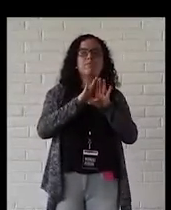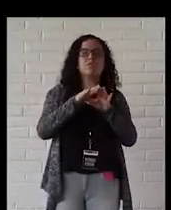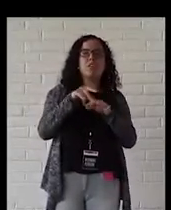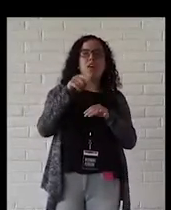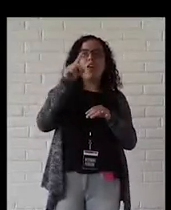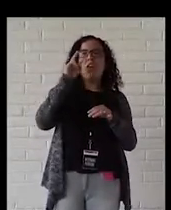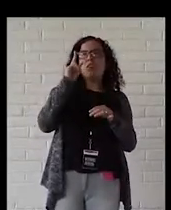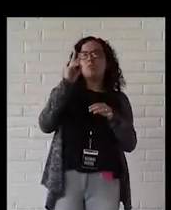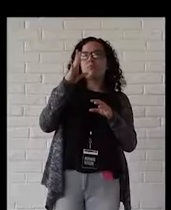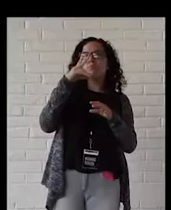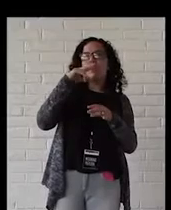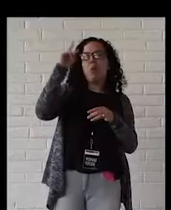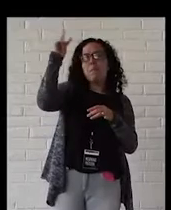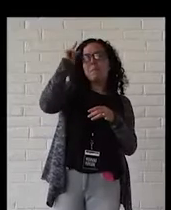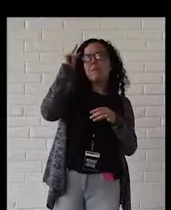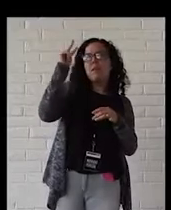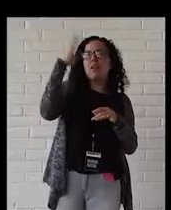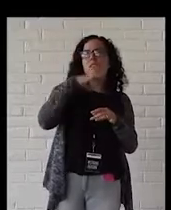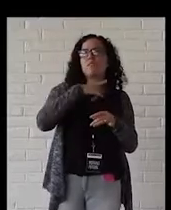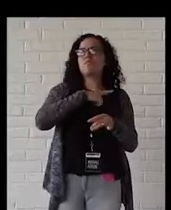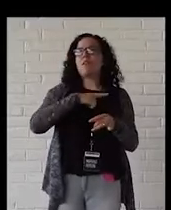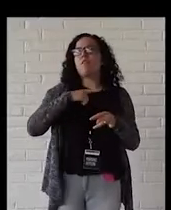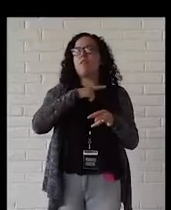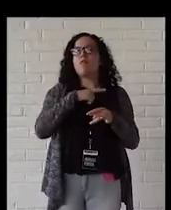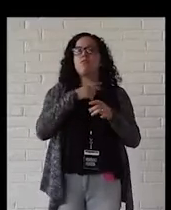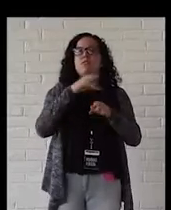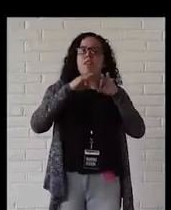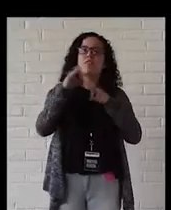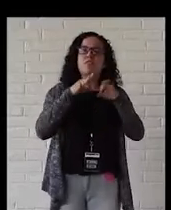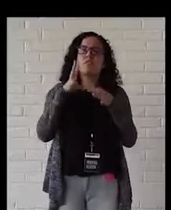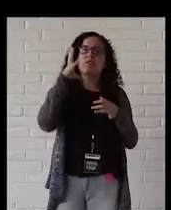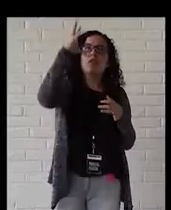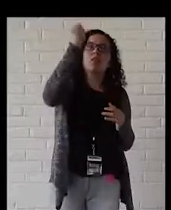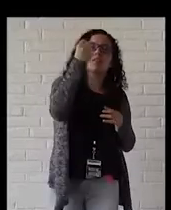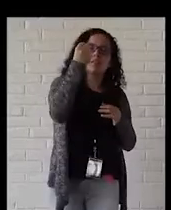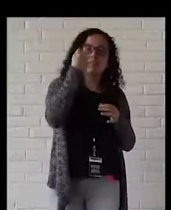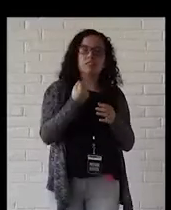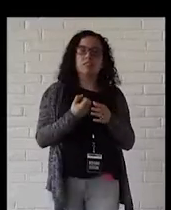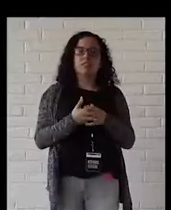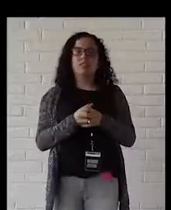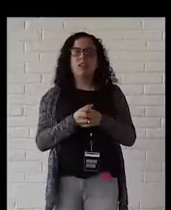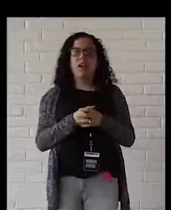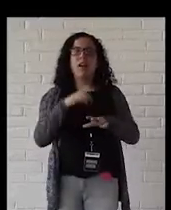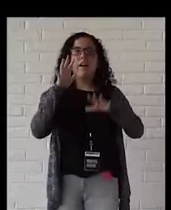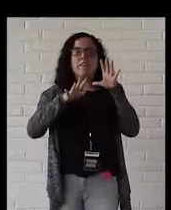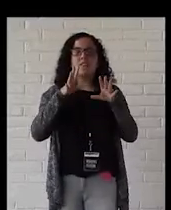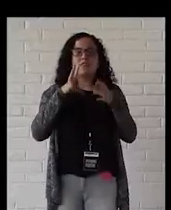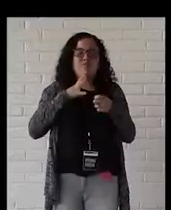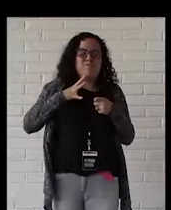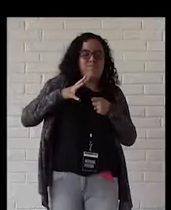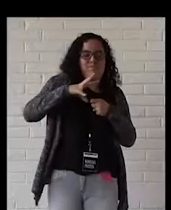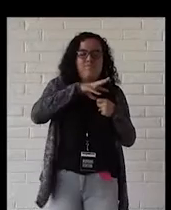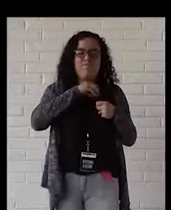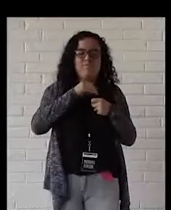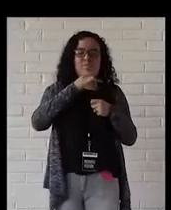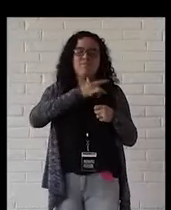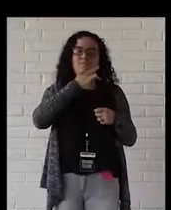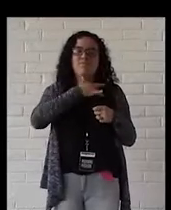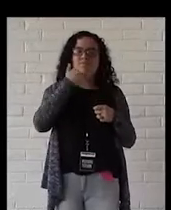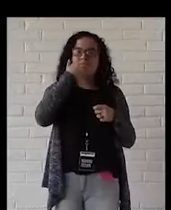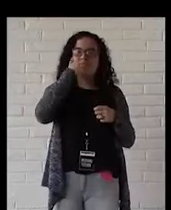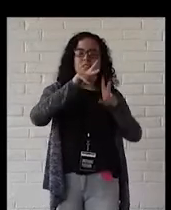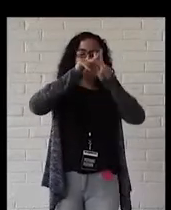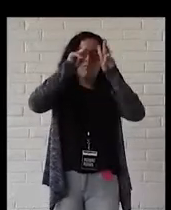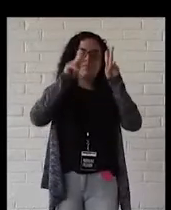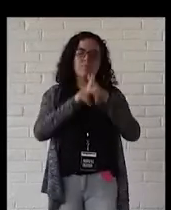o cuando trabajas mucho para lograr algo y lo logras. Hay unos instantes ahí donde nos sentimos plenos, llenos, en paz. Y a